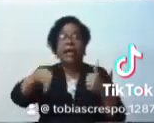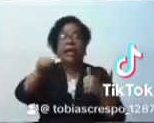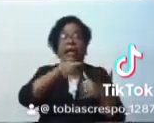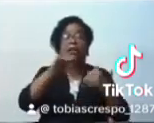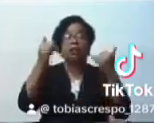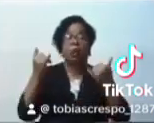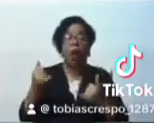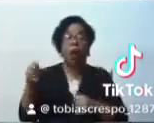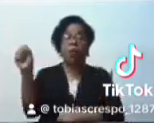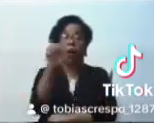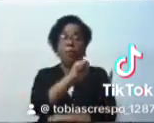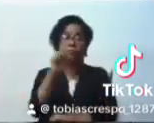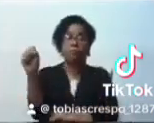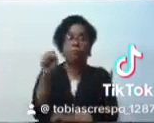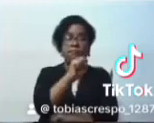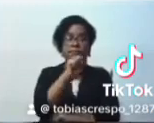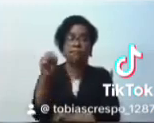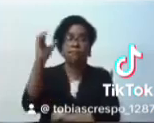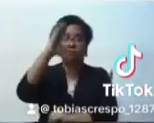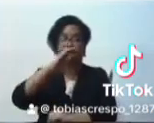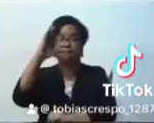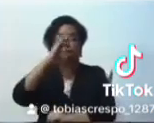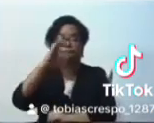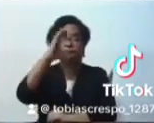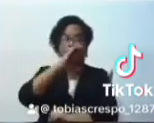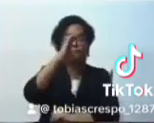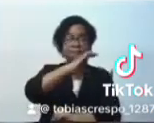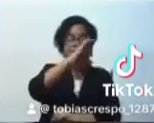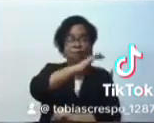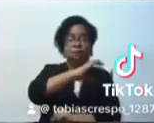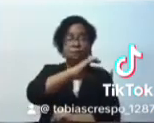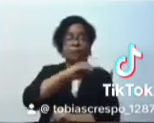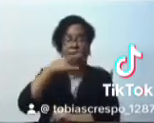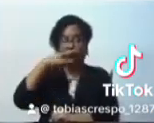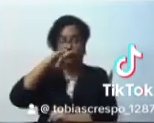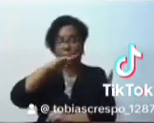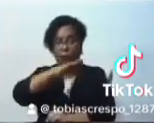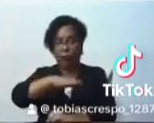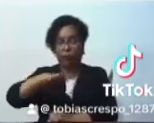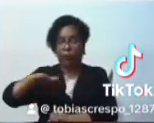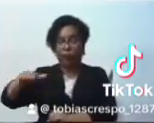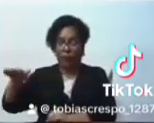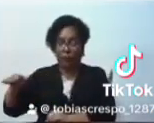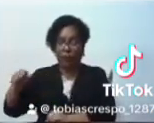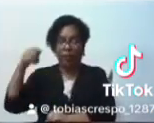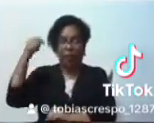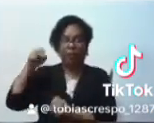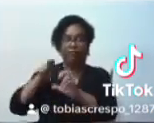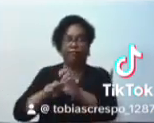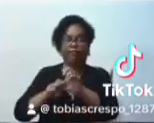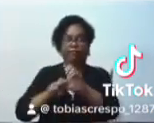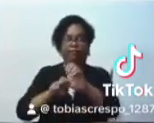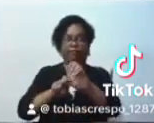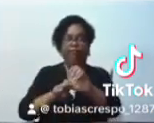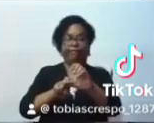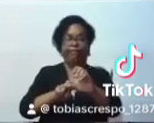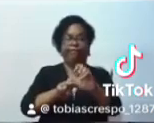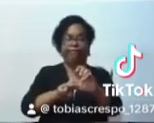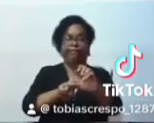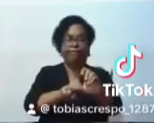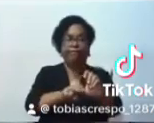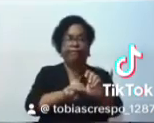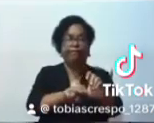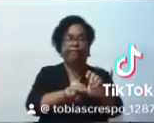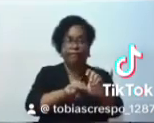comer, preocupados porque toda la vida después de haber trabajado se dedican a esta noble